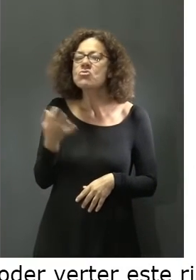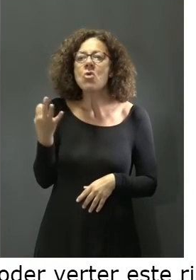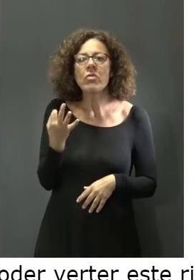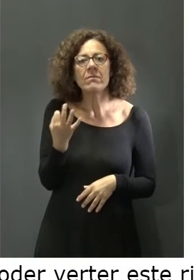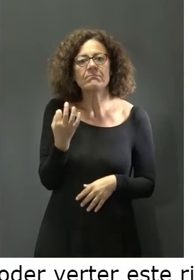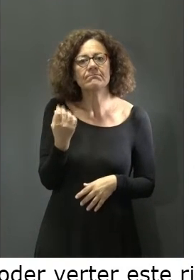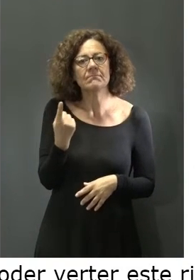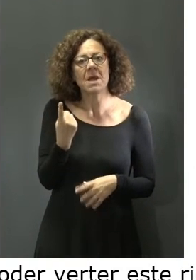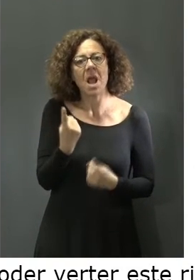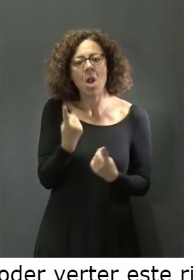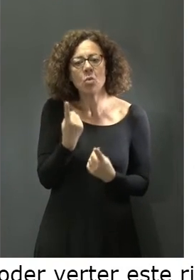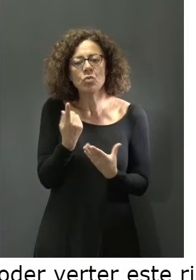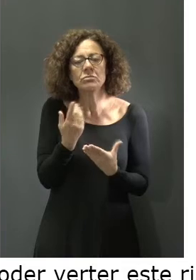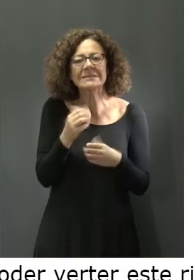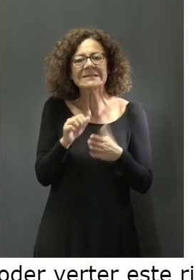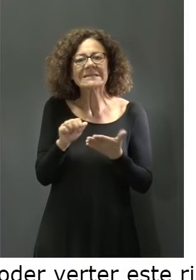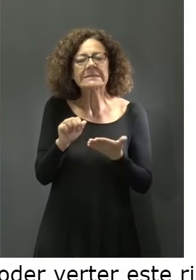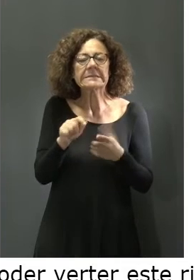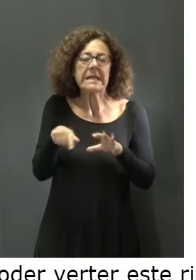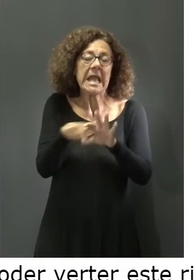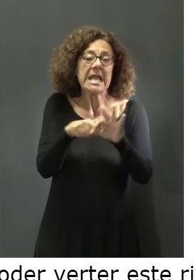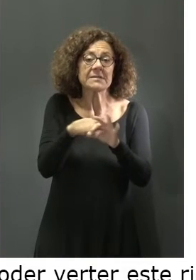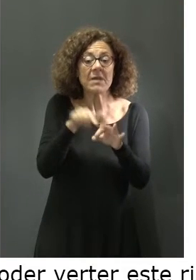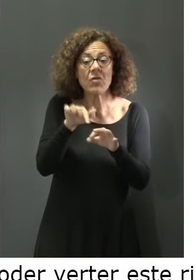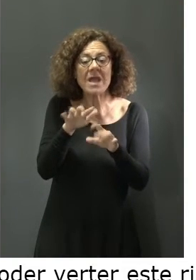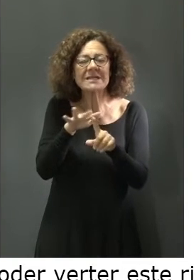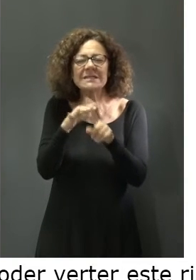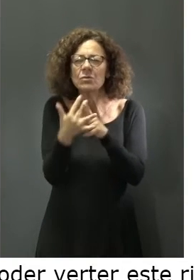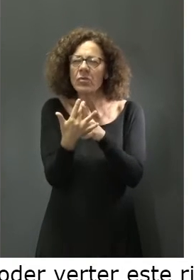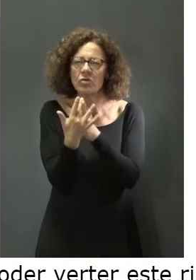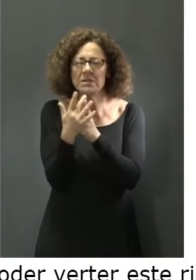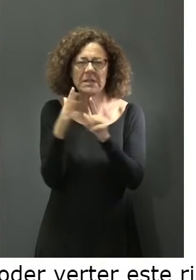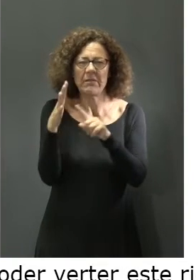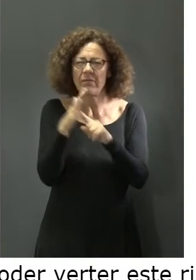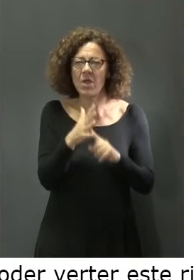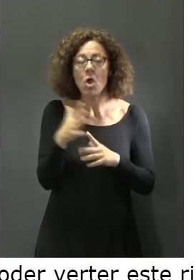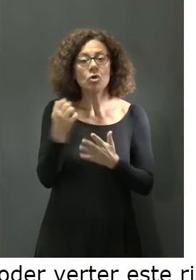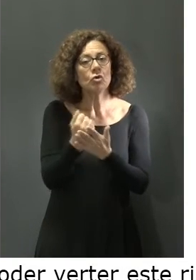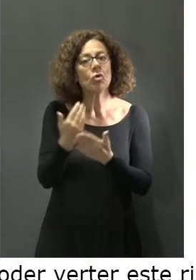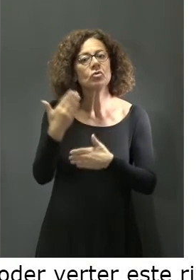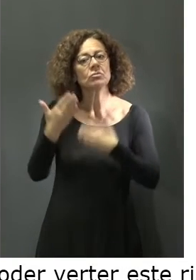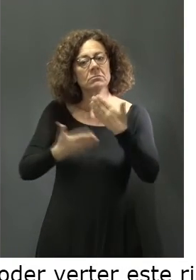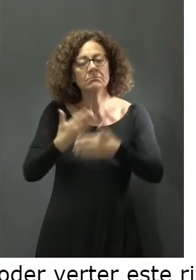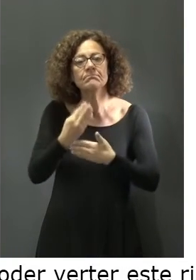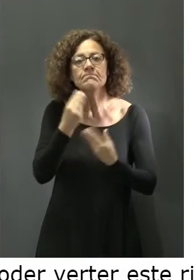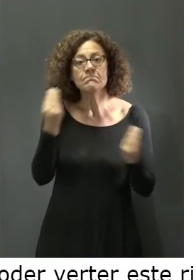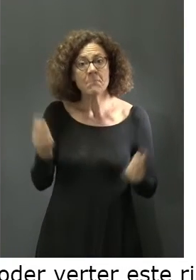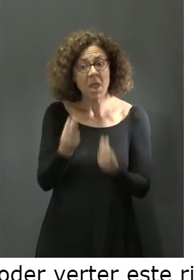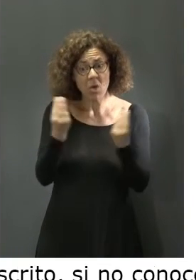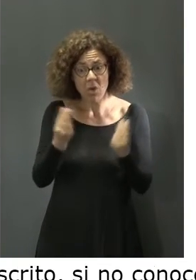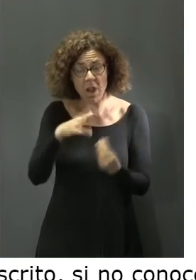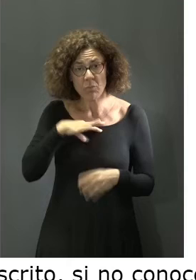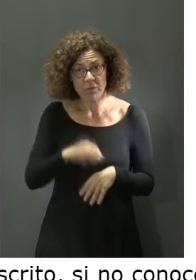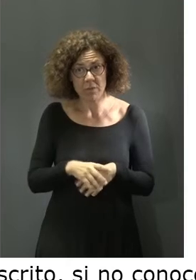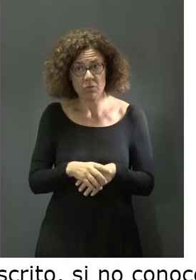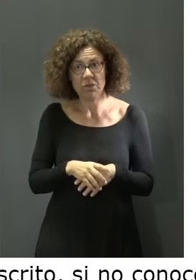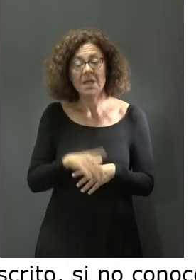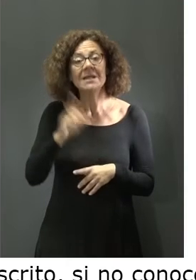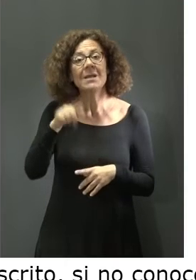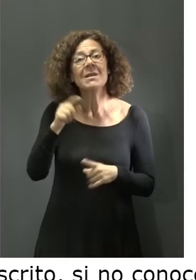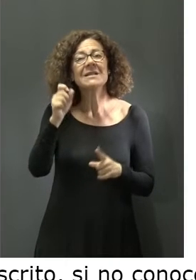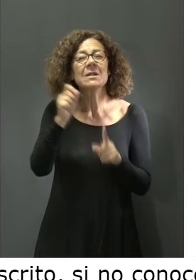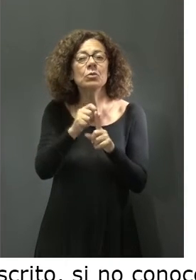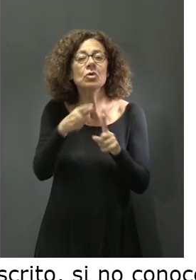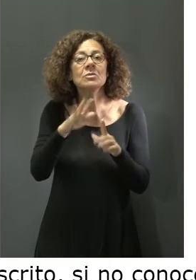ningún tipo de espacio a estas situaciones y todos debemos contribuir a mejorarlo, ¿no? E incluso, fíjate, desde el punto de vista